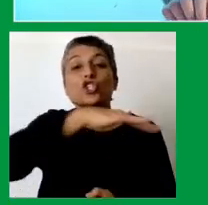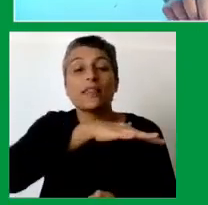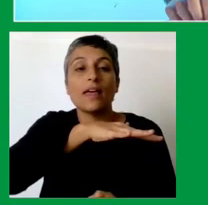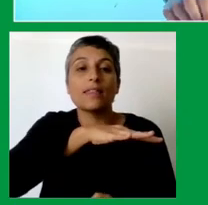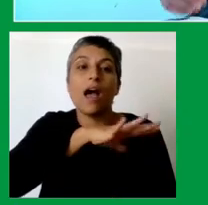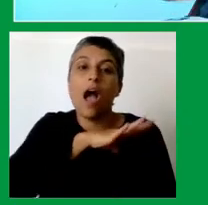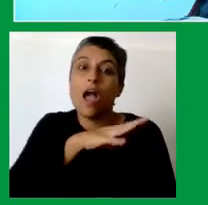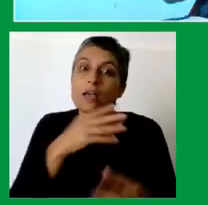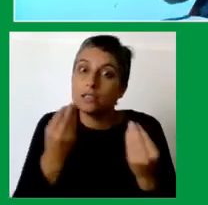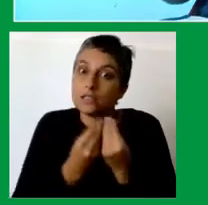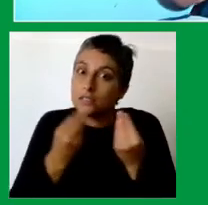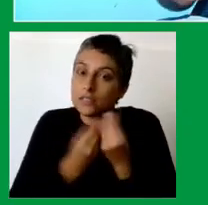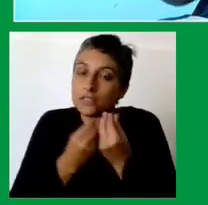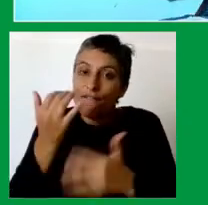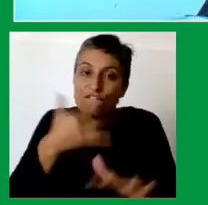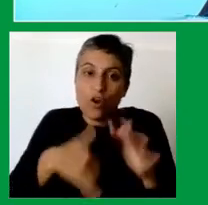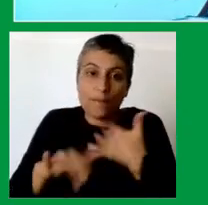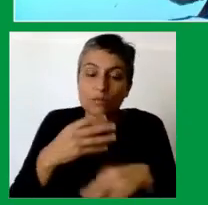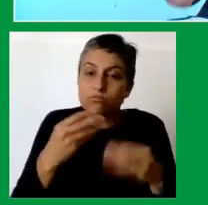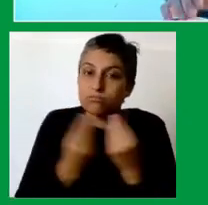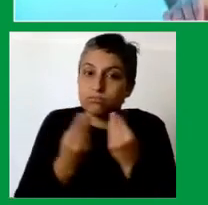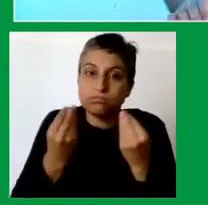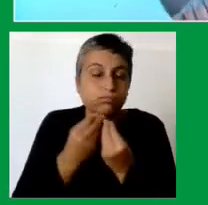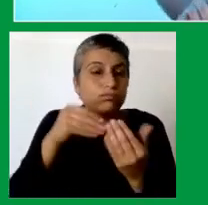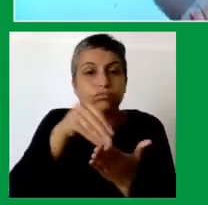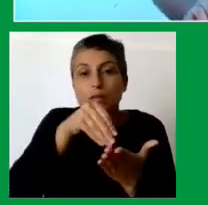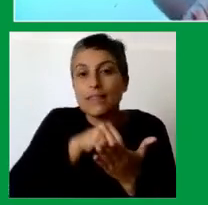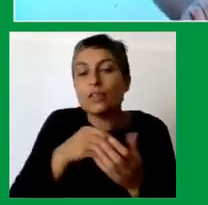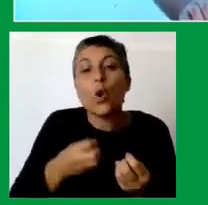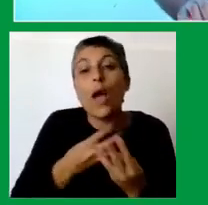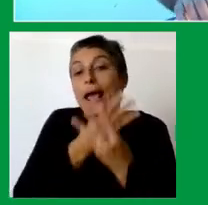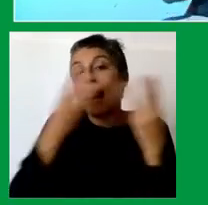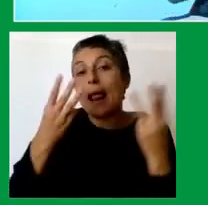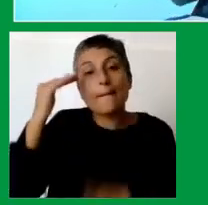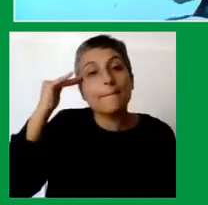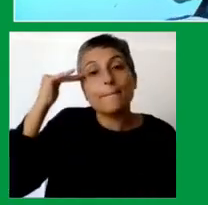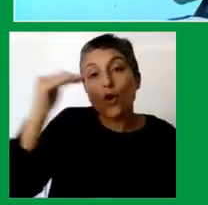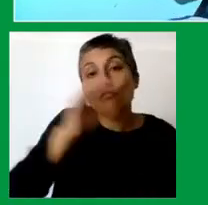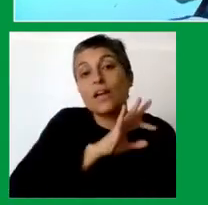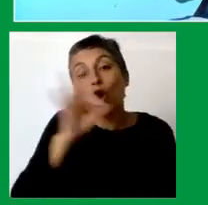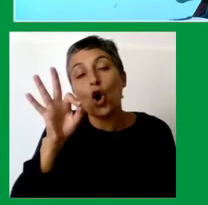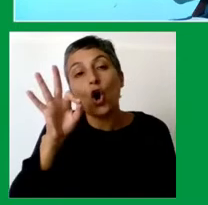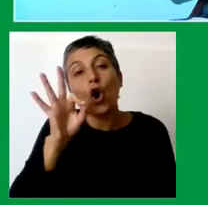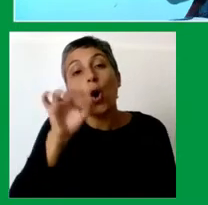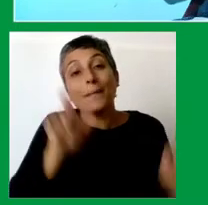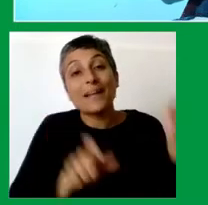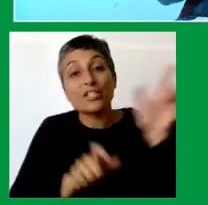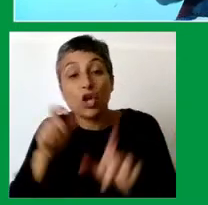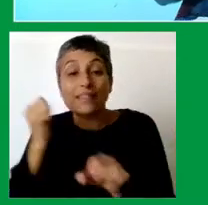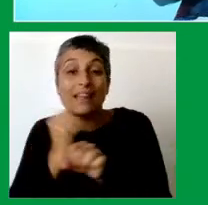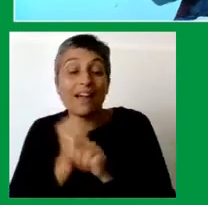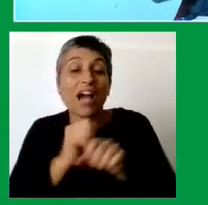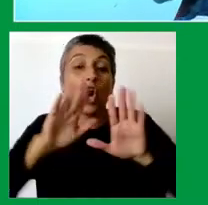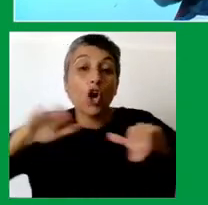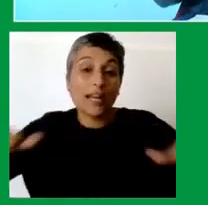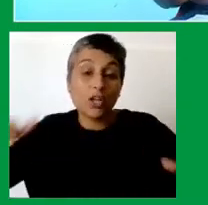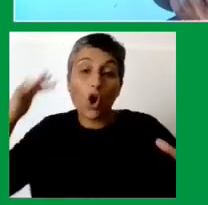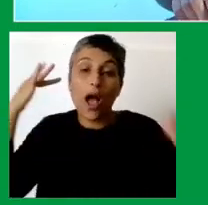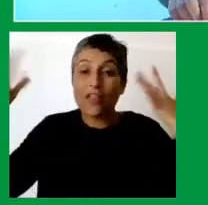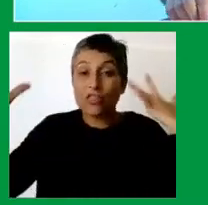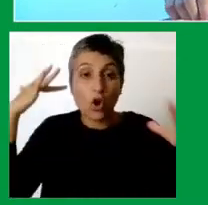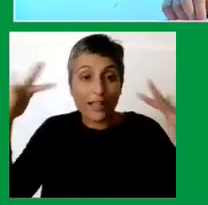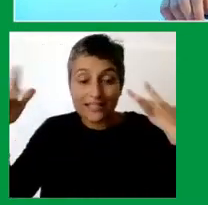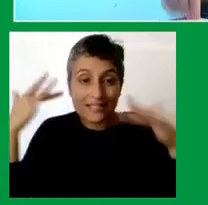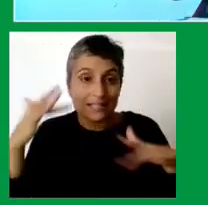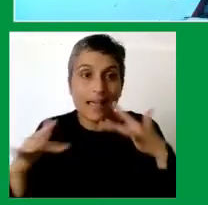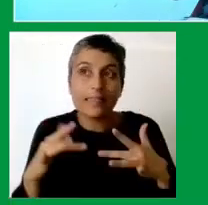y generalmente los docentes y quienes trabajamos con niñas, niños y adolescentes tendemos a buscar lo vistoso,